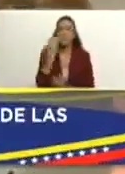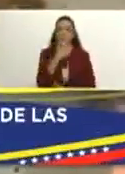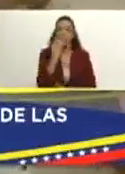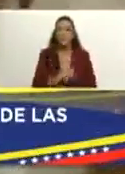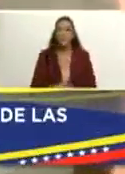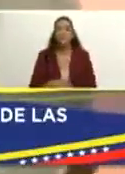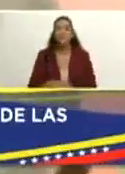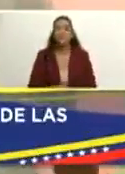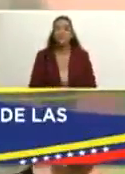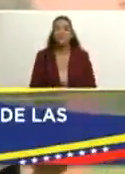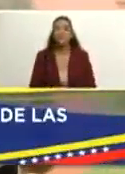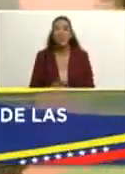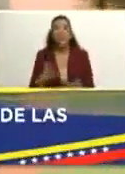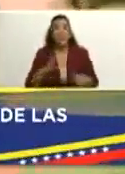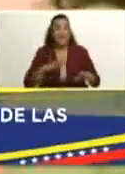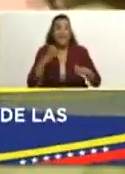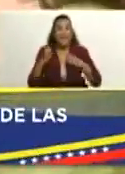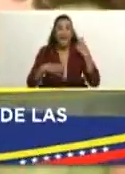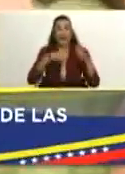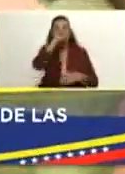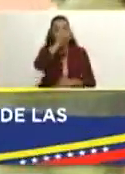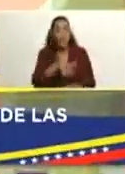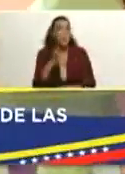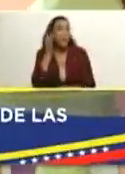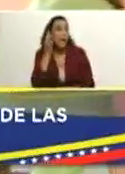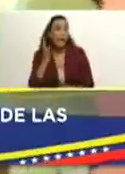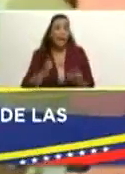Eleni, vale. Ese ánimo que tiene Eleni.